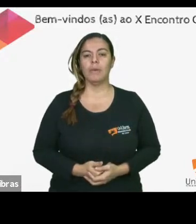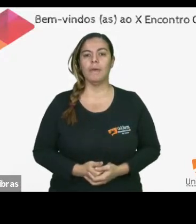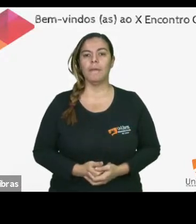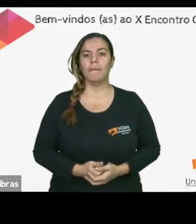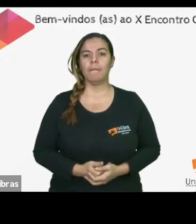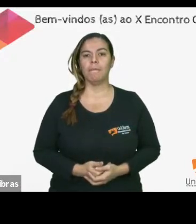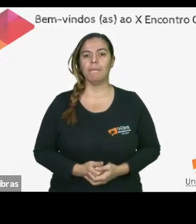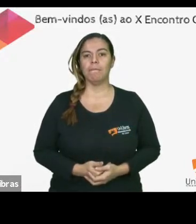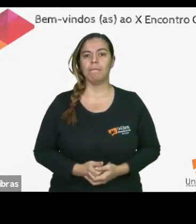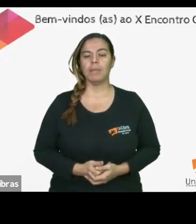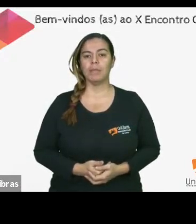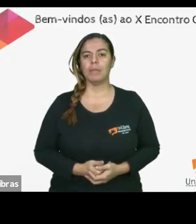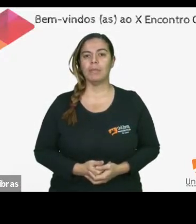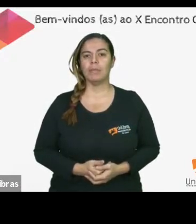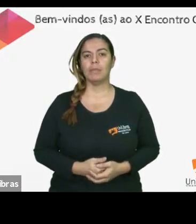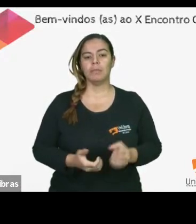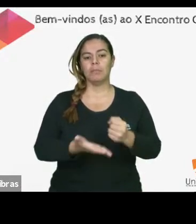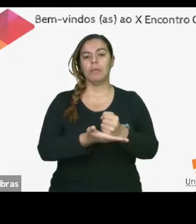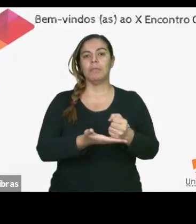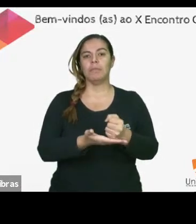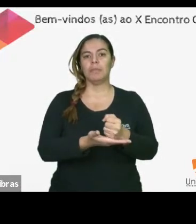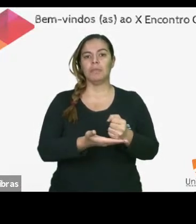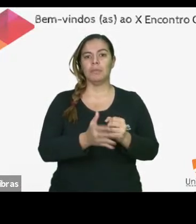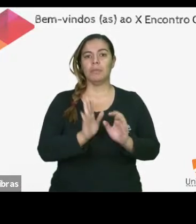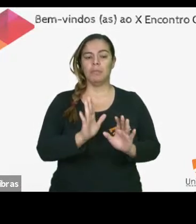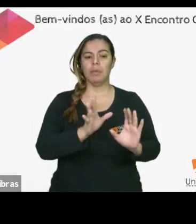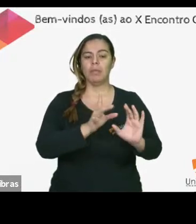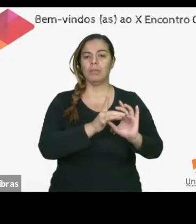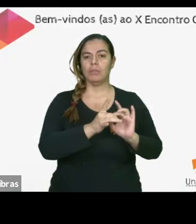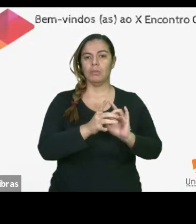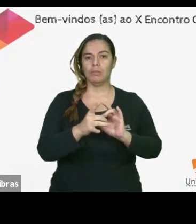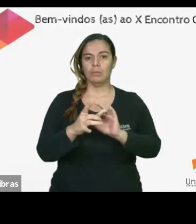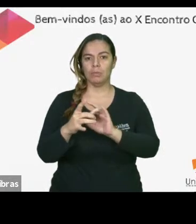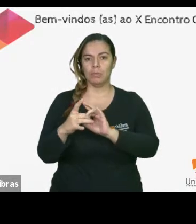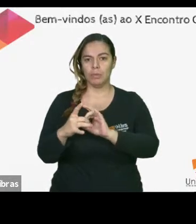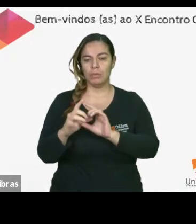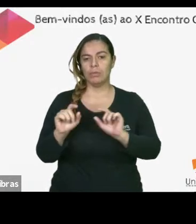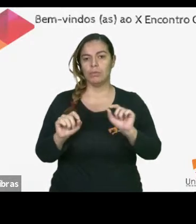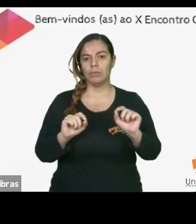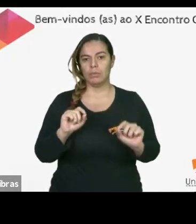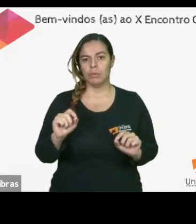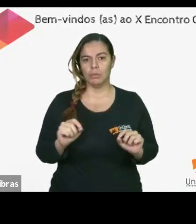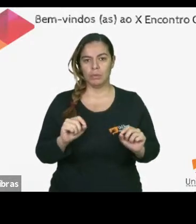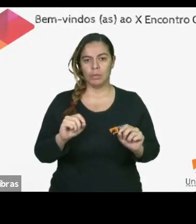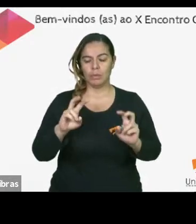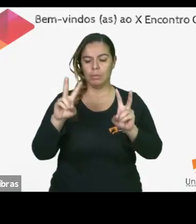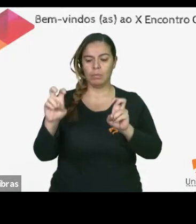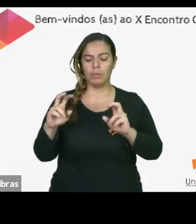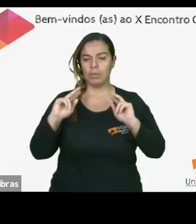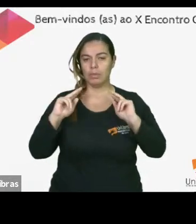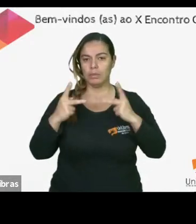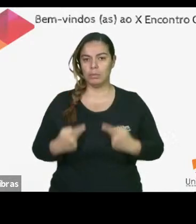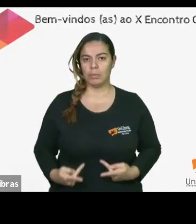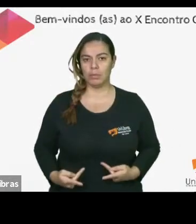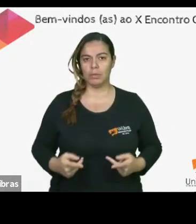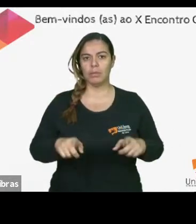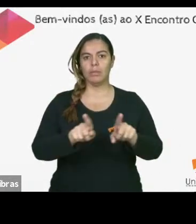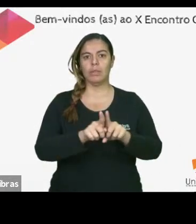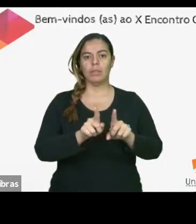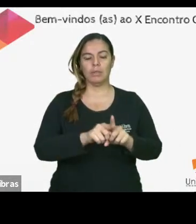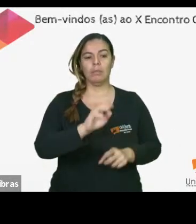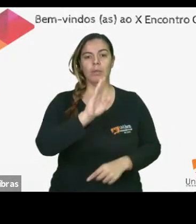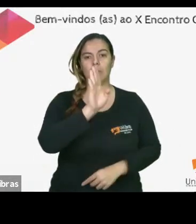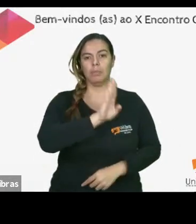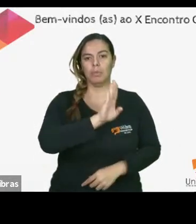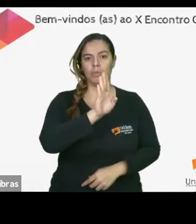un intento superficial de hacer este nexo entre la cuestión humanista y la biología